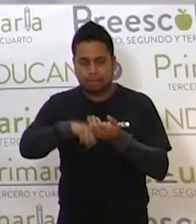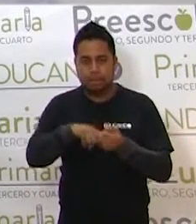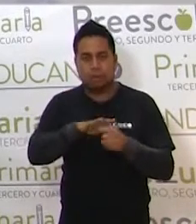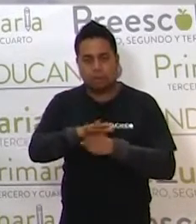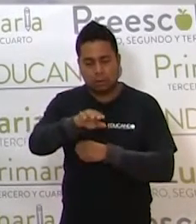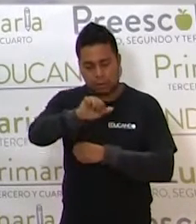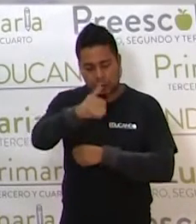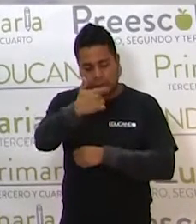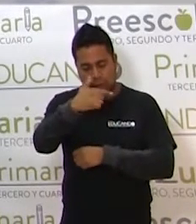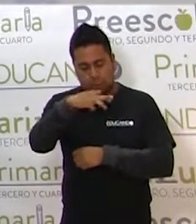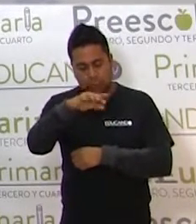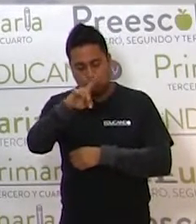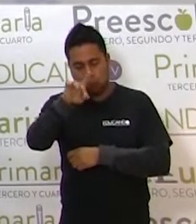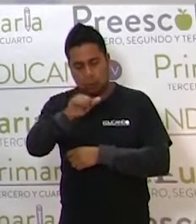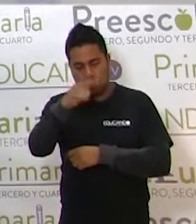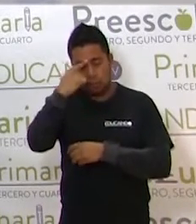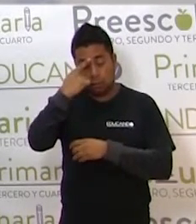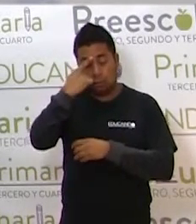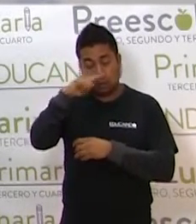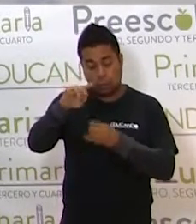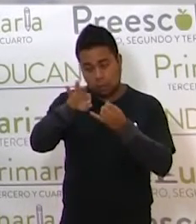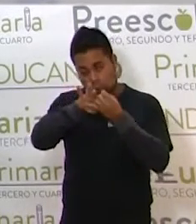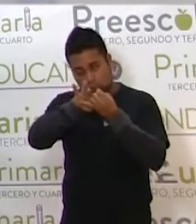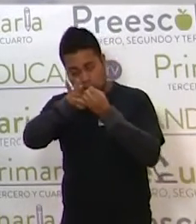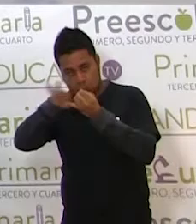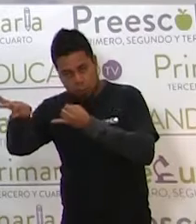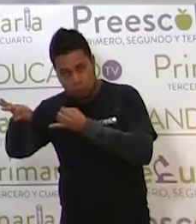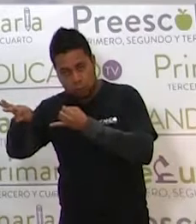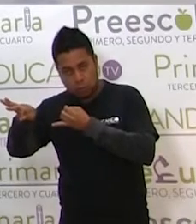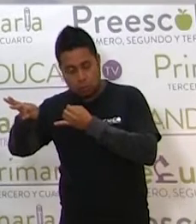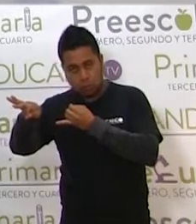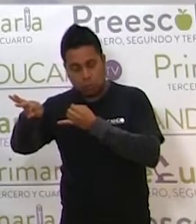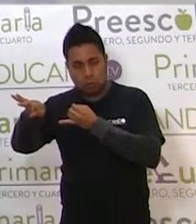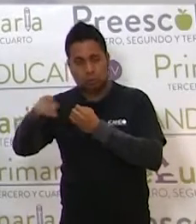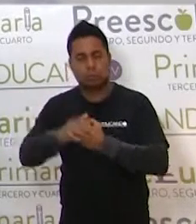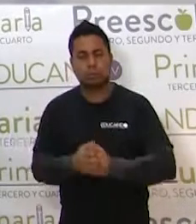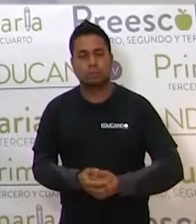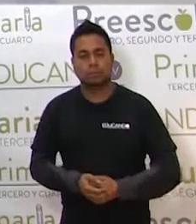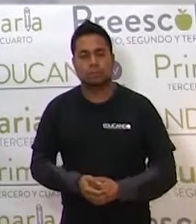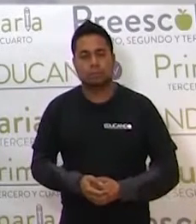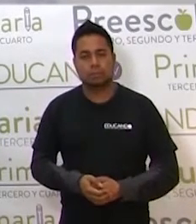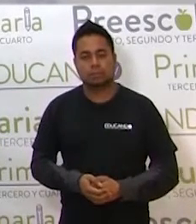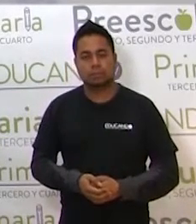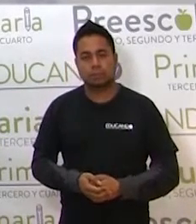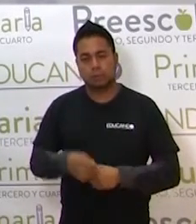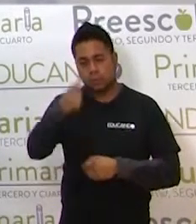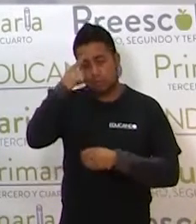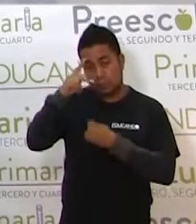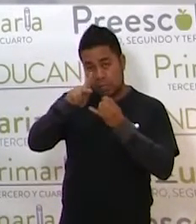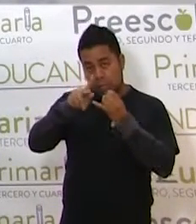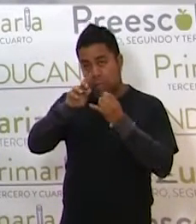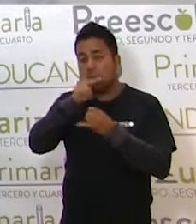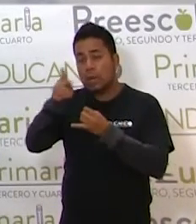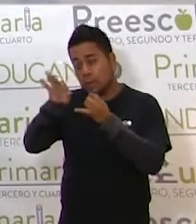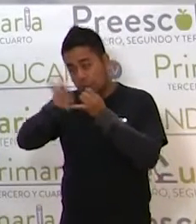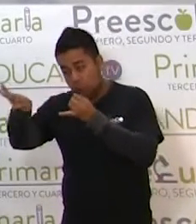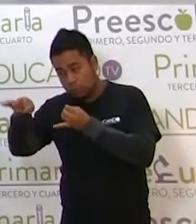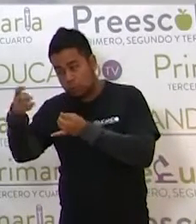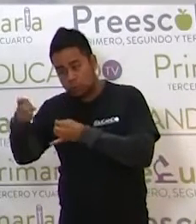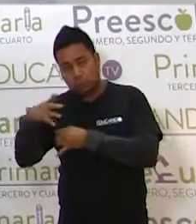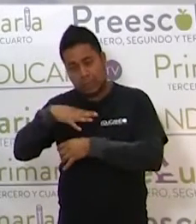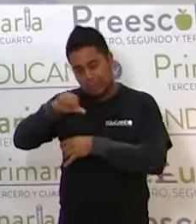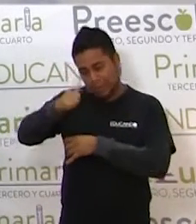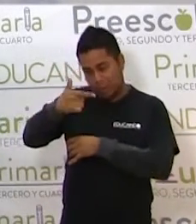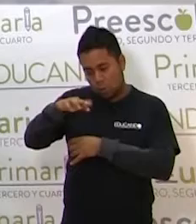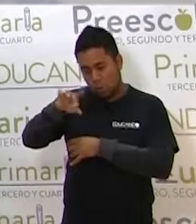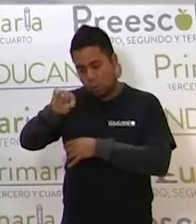aguda en su última en su último en la estructura en la última palabra por lo tanto se